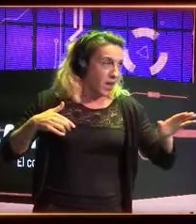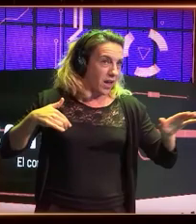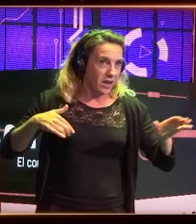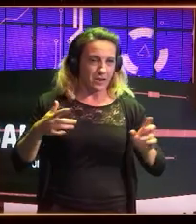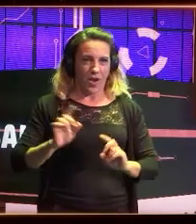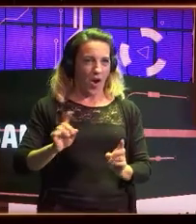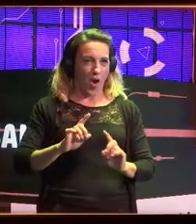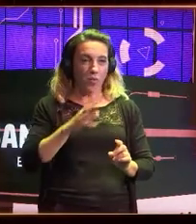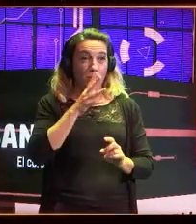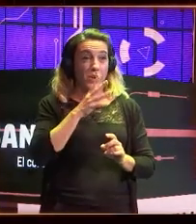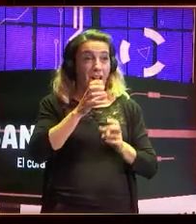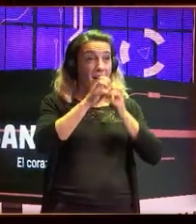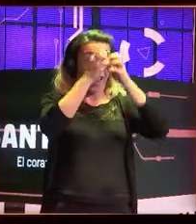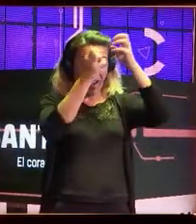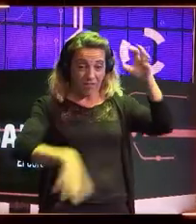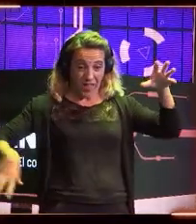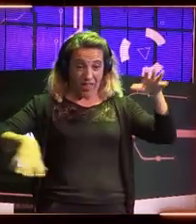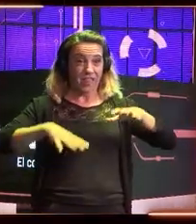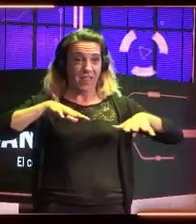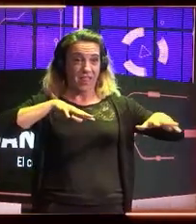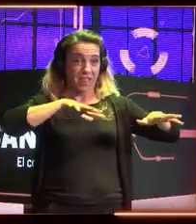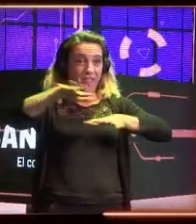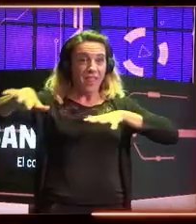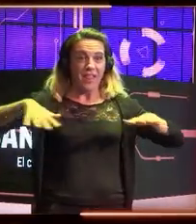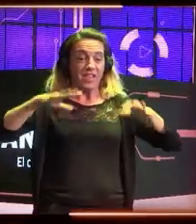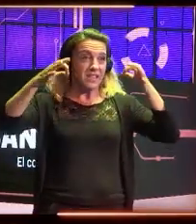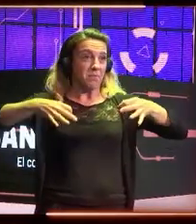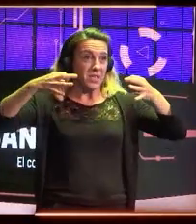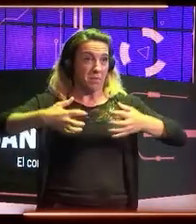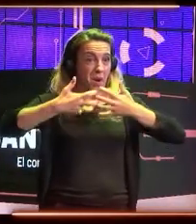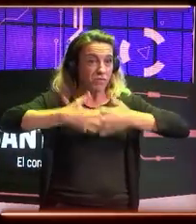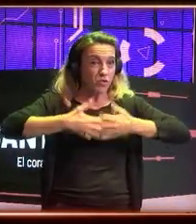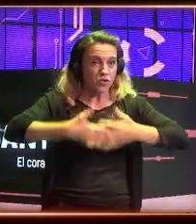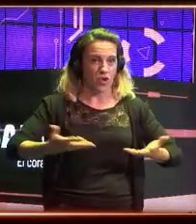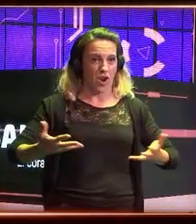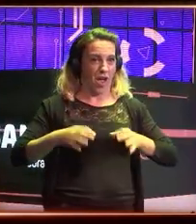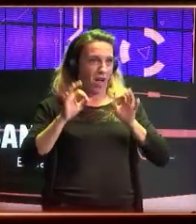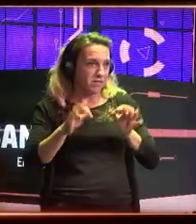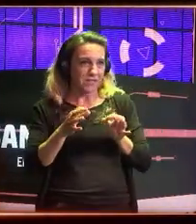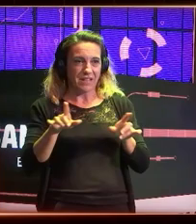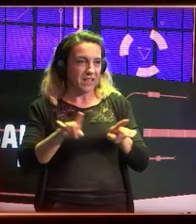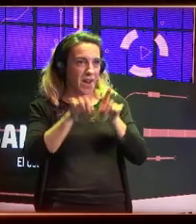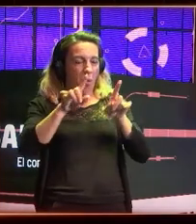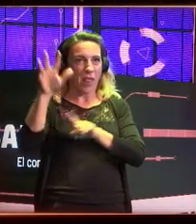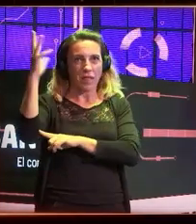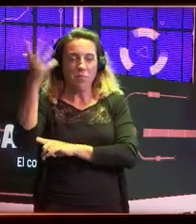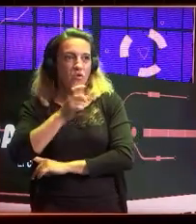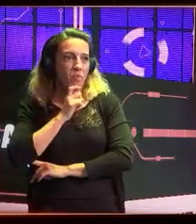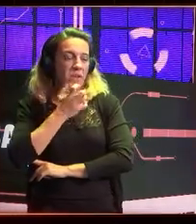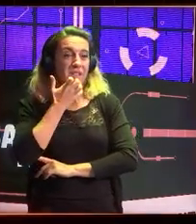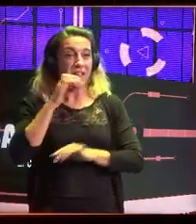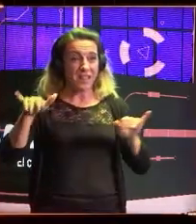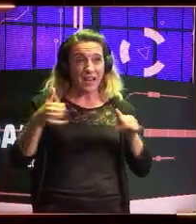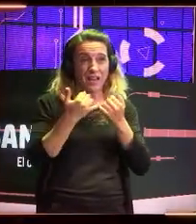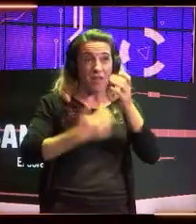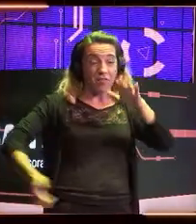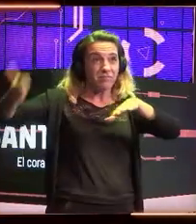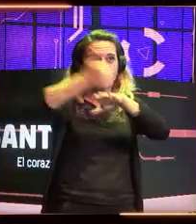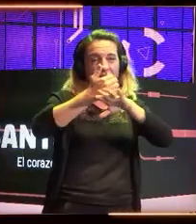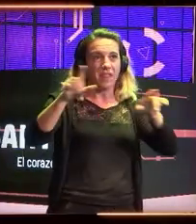Porque la gravedad siempre está ahí siempre funciona no pase lo que pase si yeva si truene si El tene sube a primera en la gravedad al